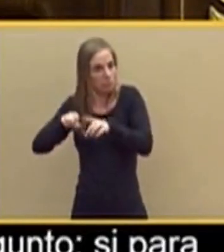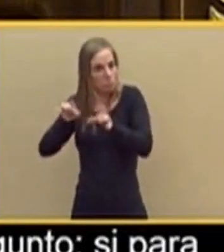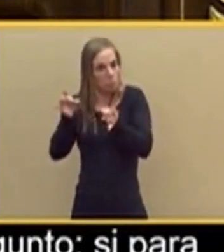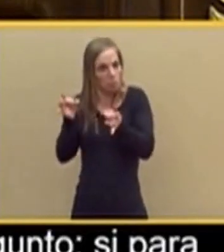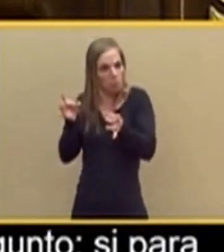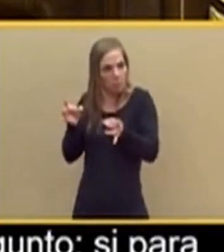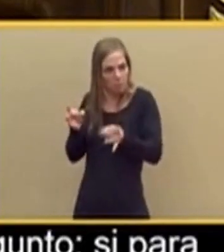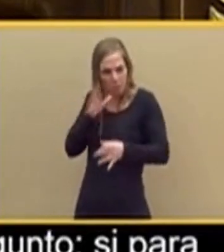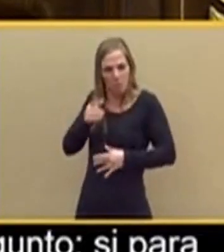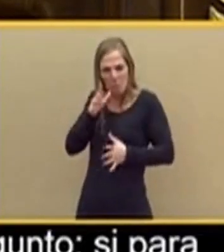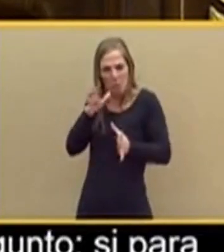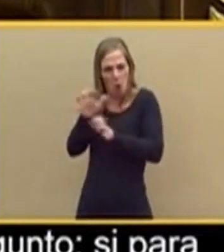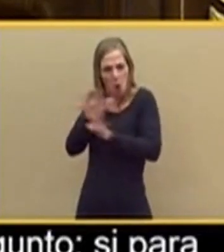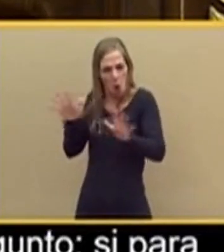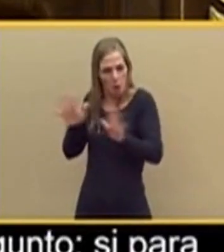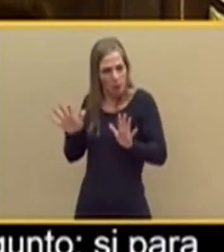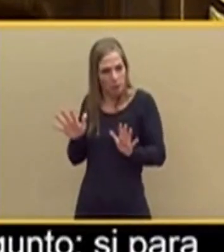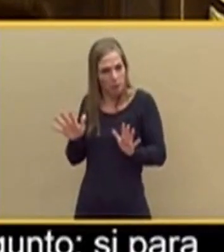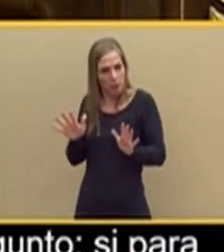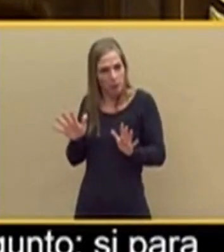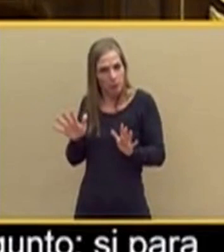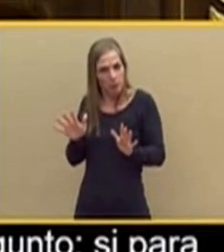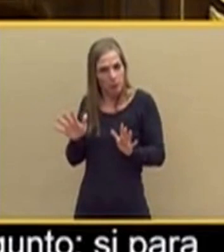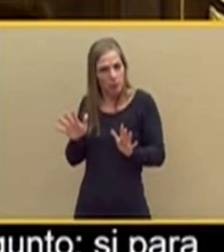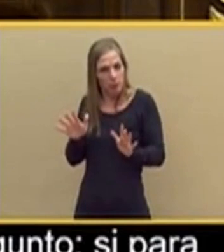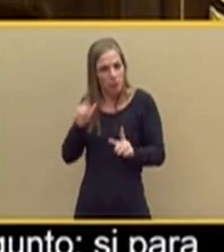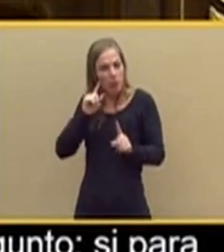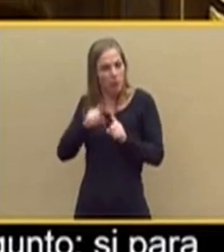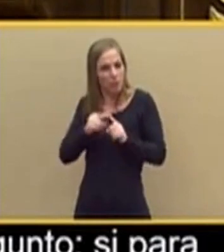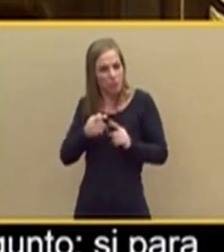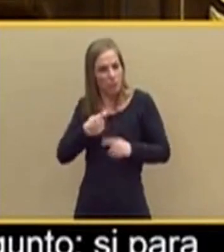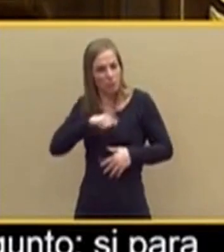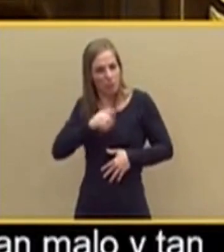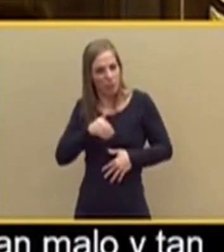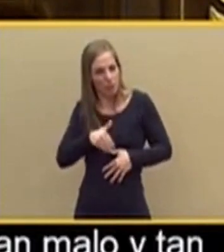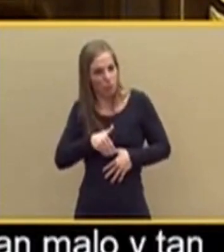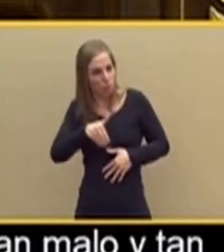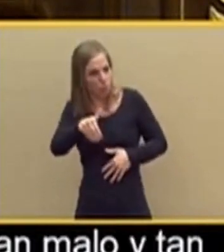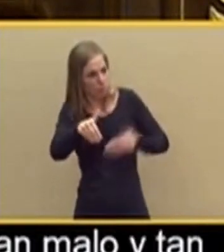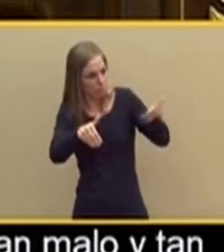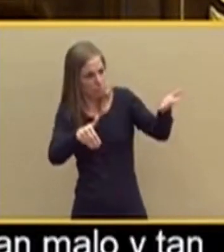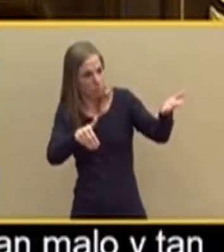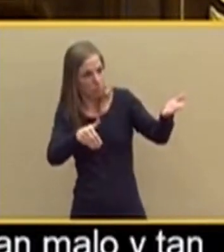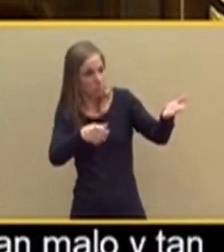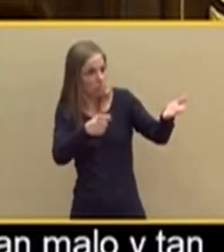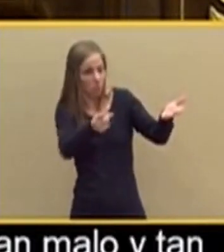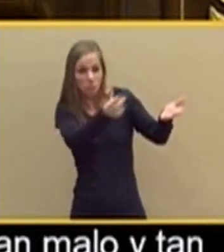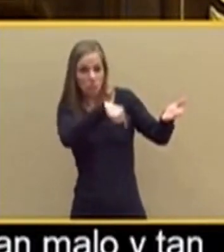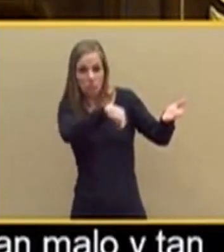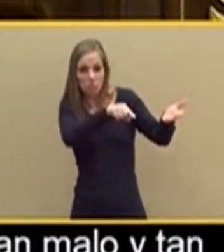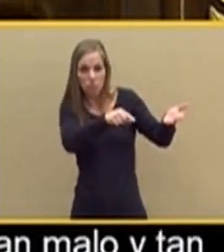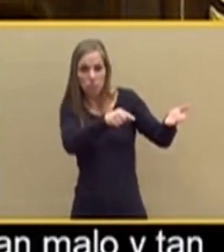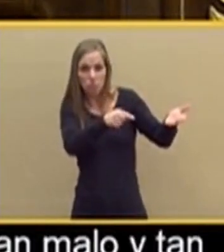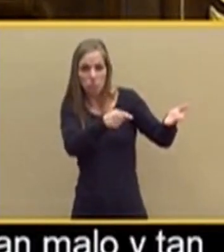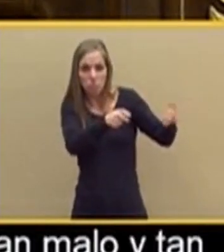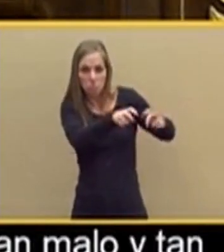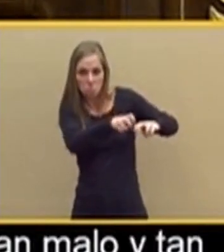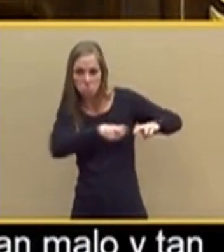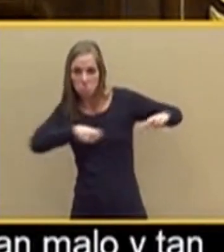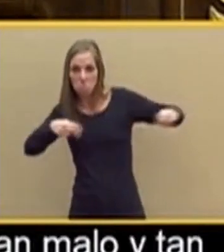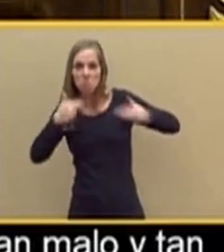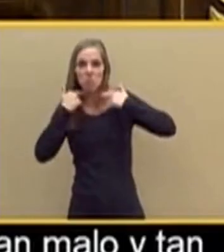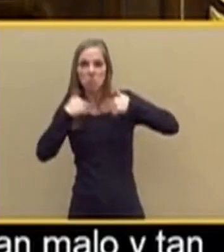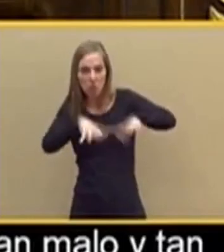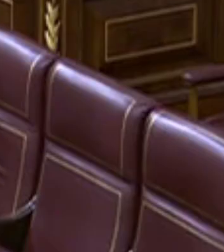tan malo y tan desastroso para el porvenir del país, ¿qué hacen sus señorías todos sentados como diputados en este